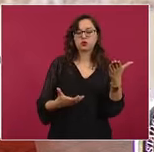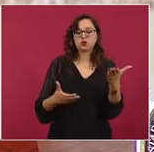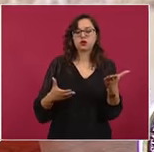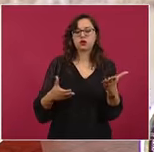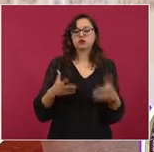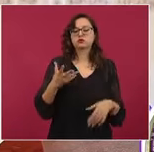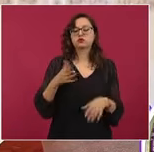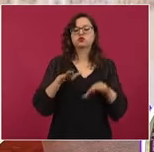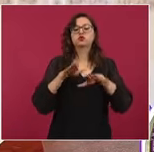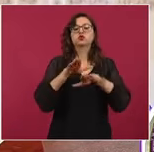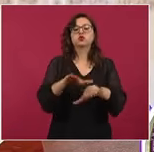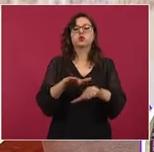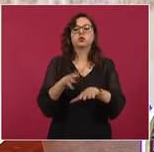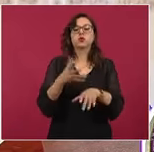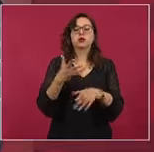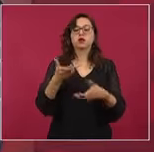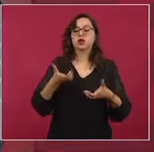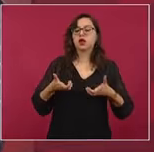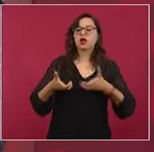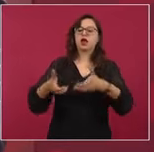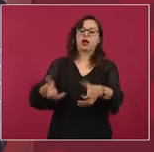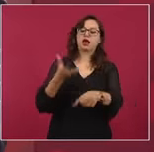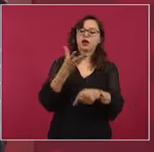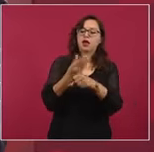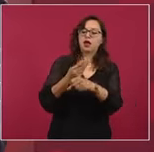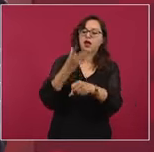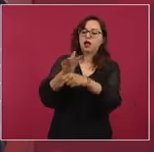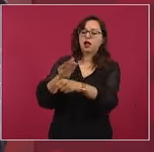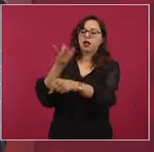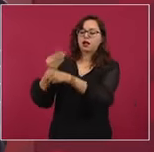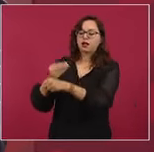de mantenimiento de carreteras.